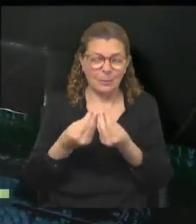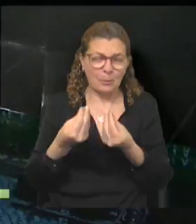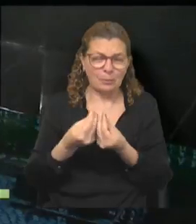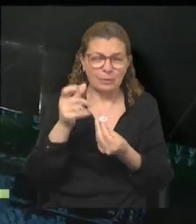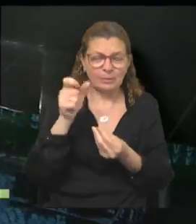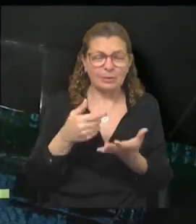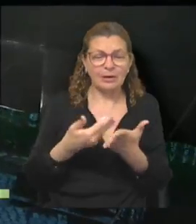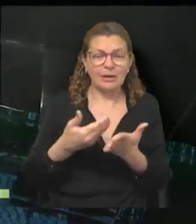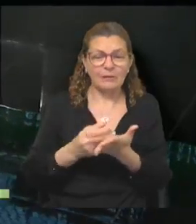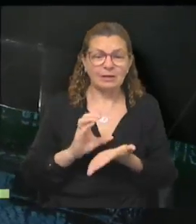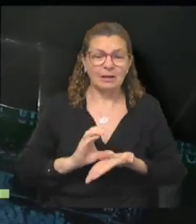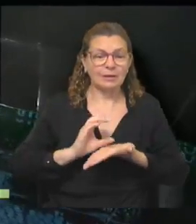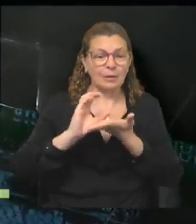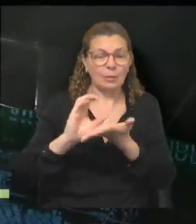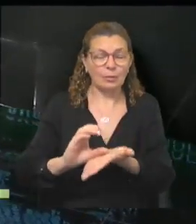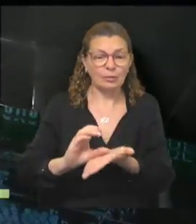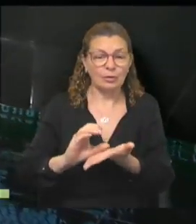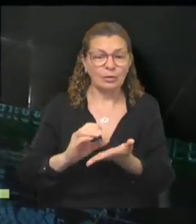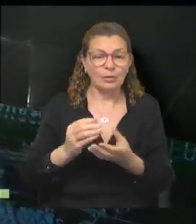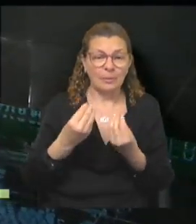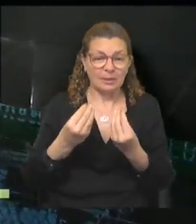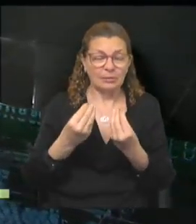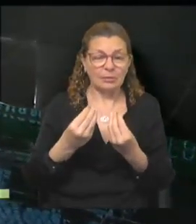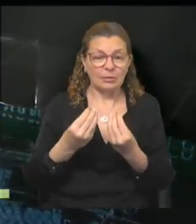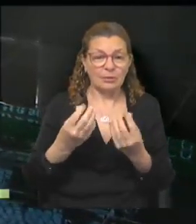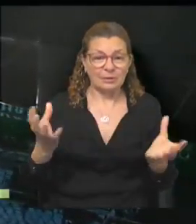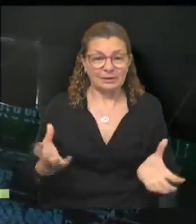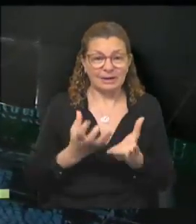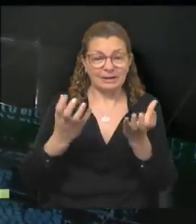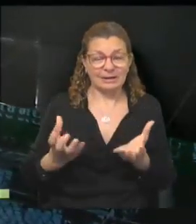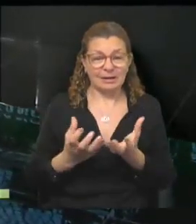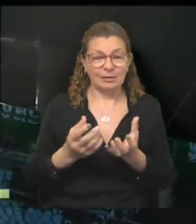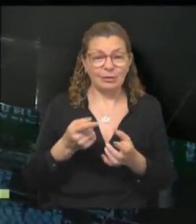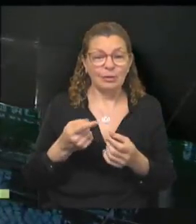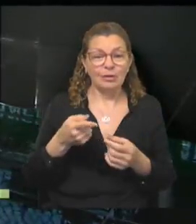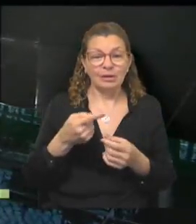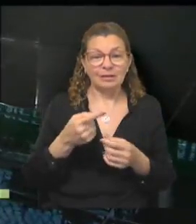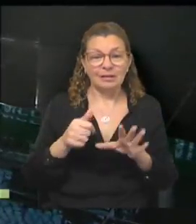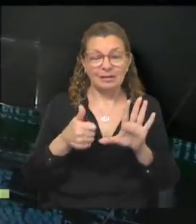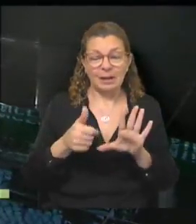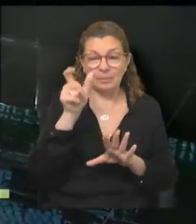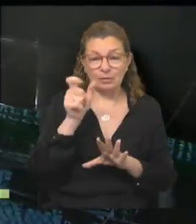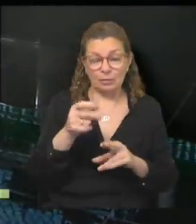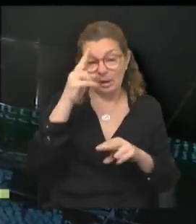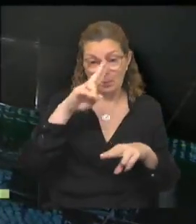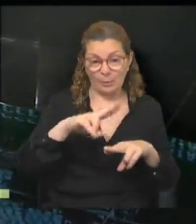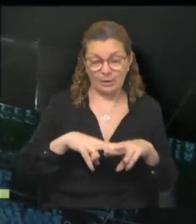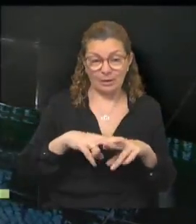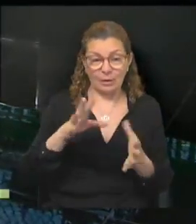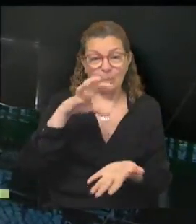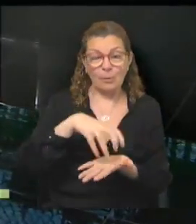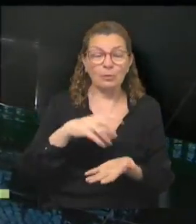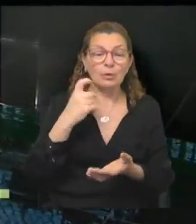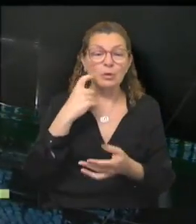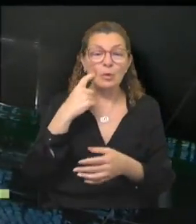la falta de recursos eh lo que sucedió en el incendio intencional donde murieron seis reclusos en el módulo cuatro